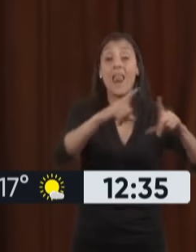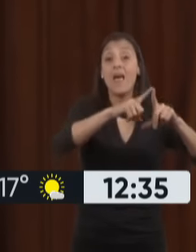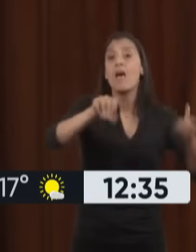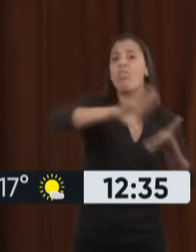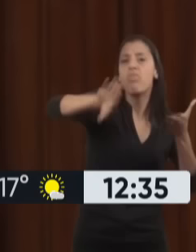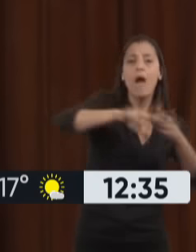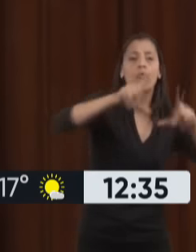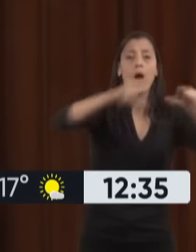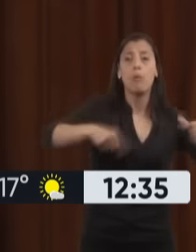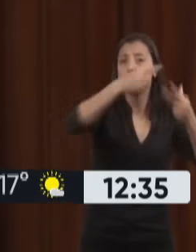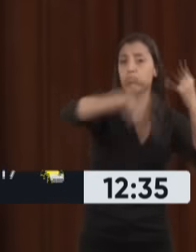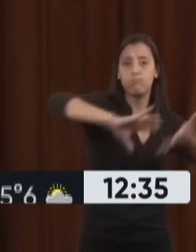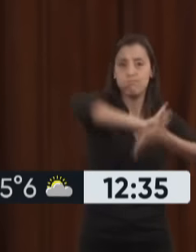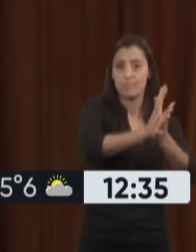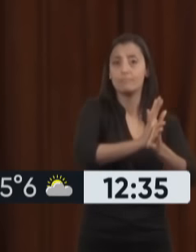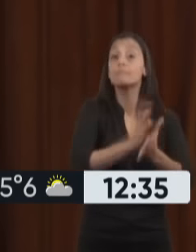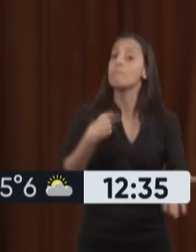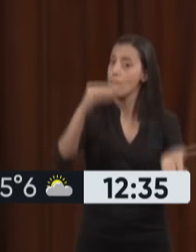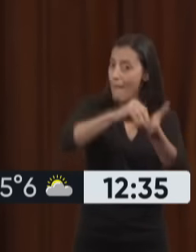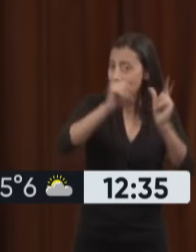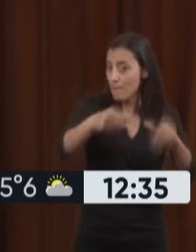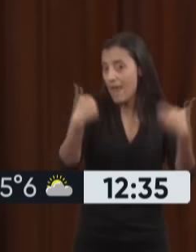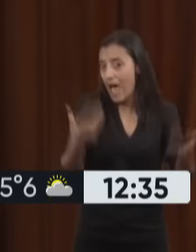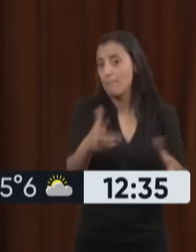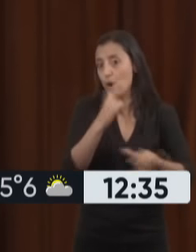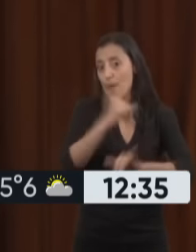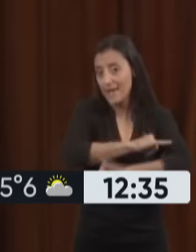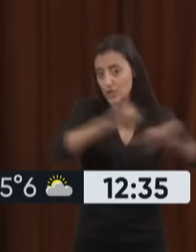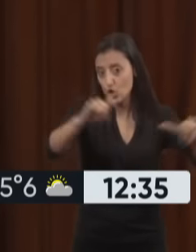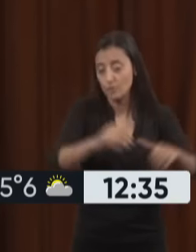remunerados, que dicho sea de paso,